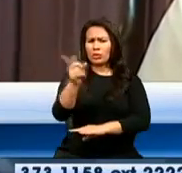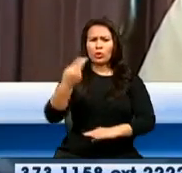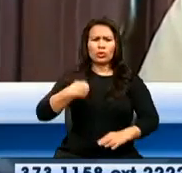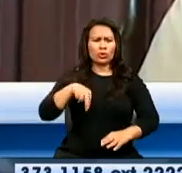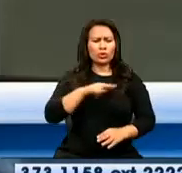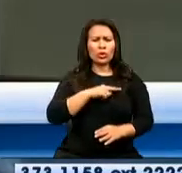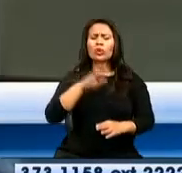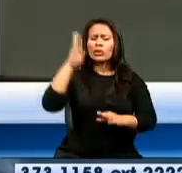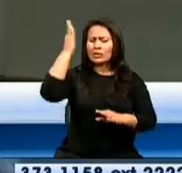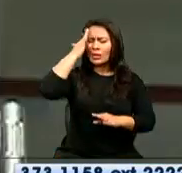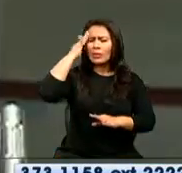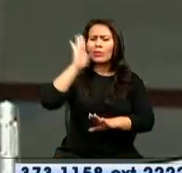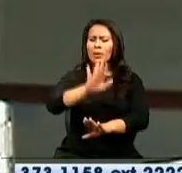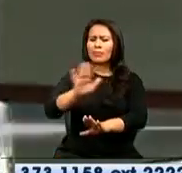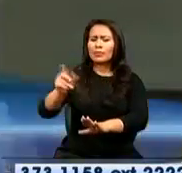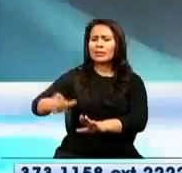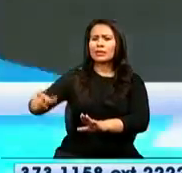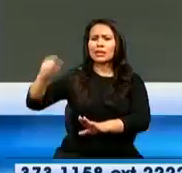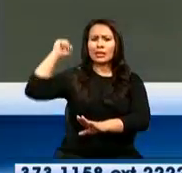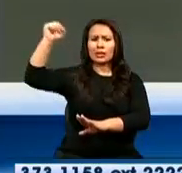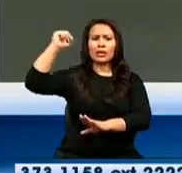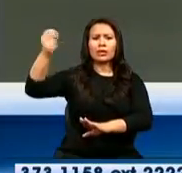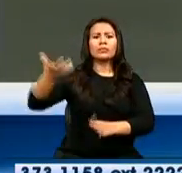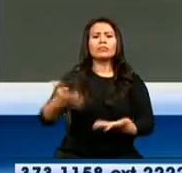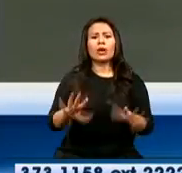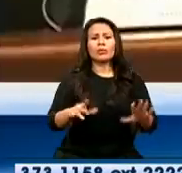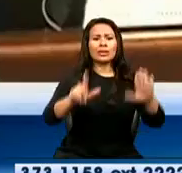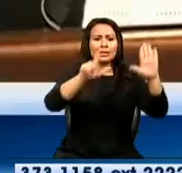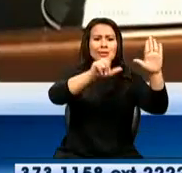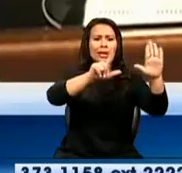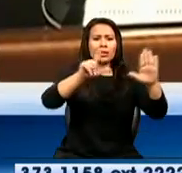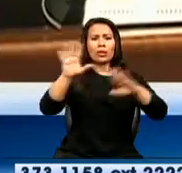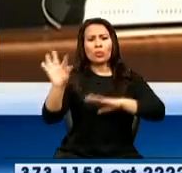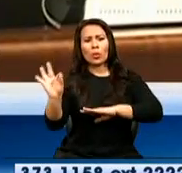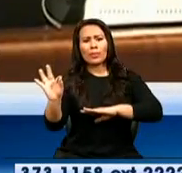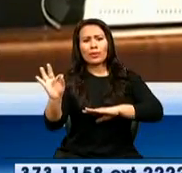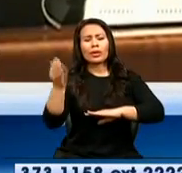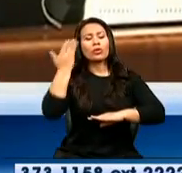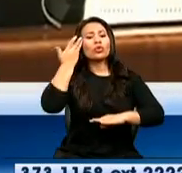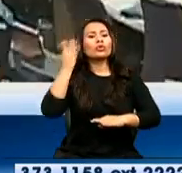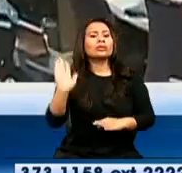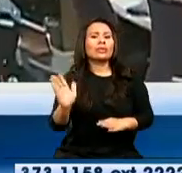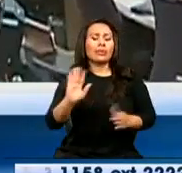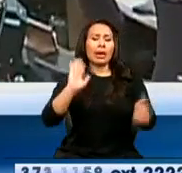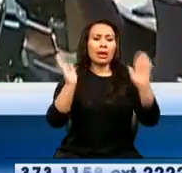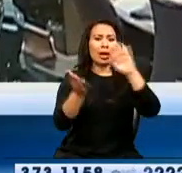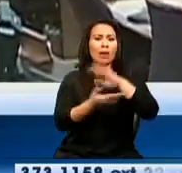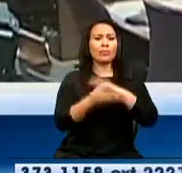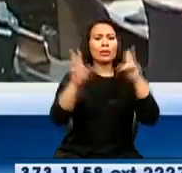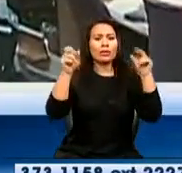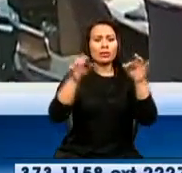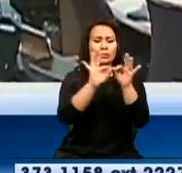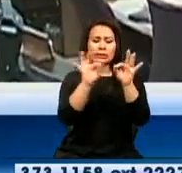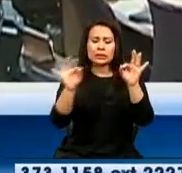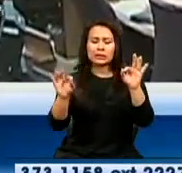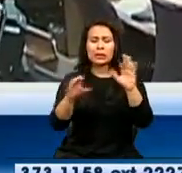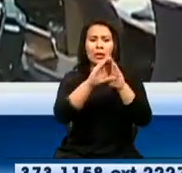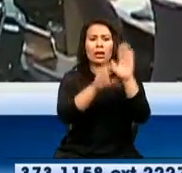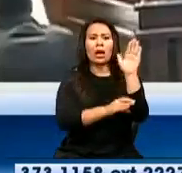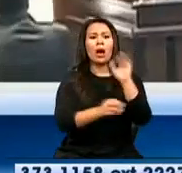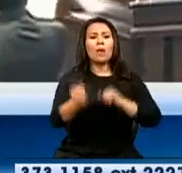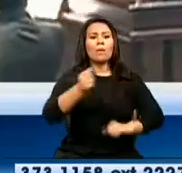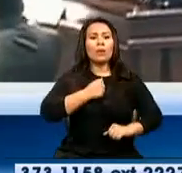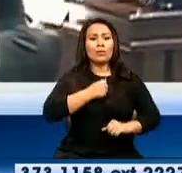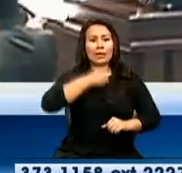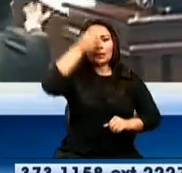esos derechos. Las reformas podrían ser de entre 7 a 9 y se habla de cambios, por ejemplo, en temas como el derecho a la propiedad intelectual